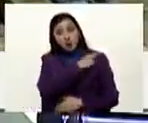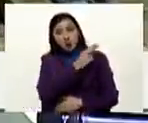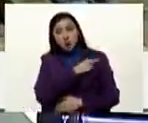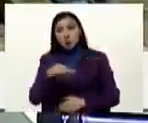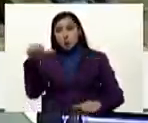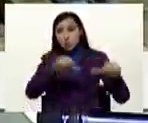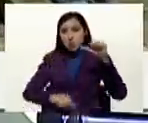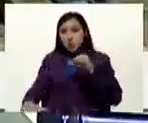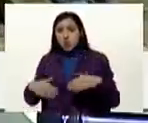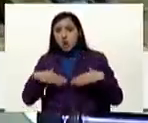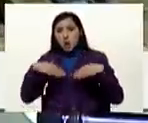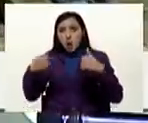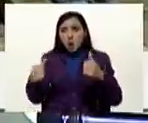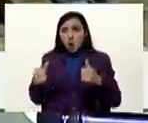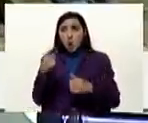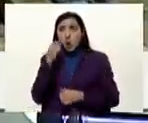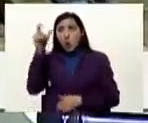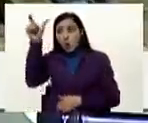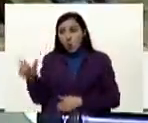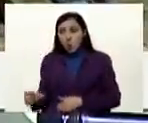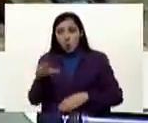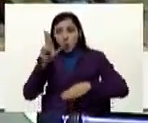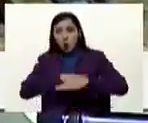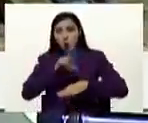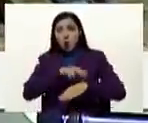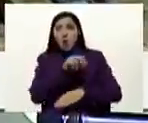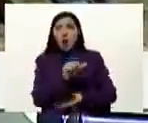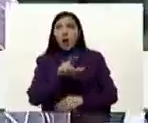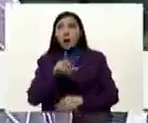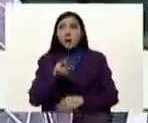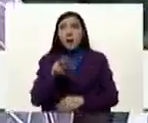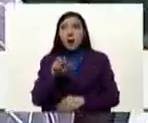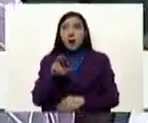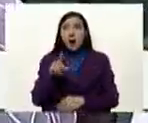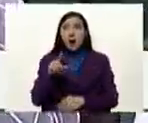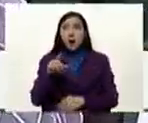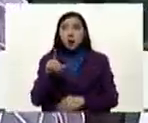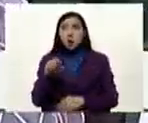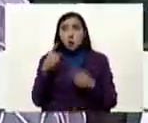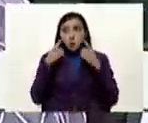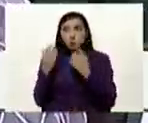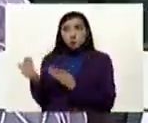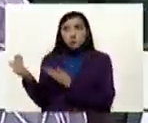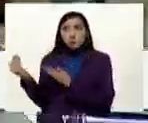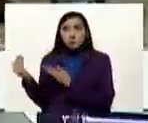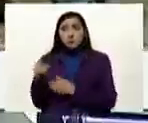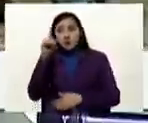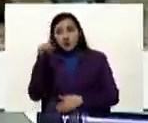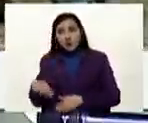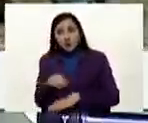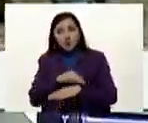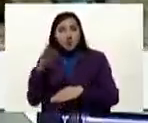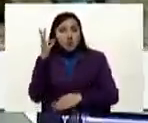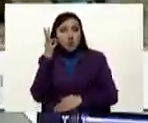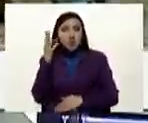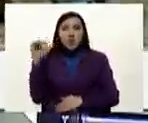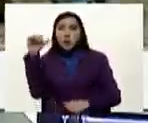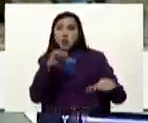Salud, el doctor Carlos Alvarado. Está la ministra de Ciencia y Tecnología,